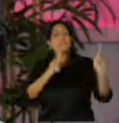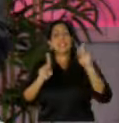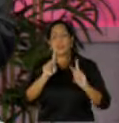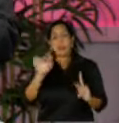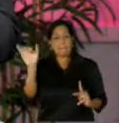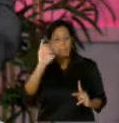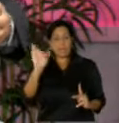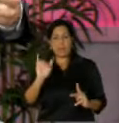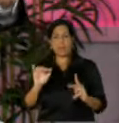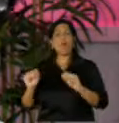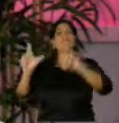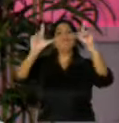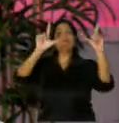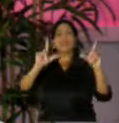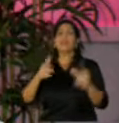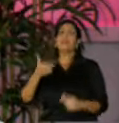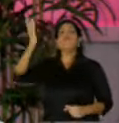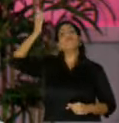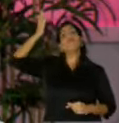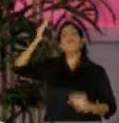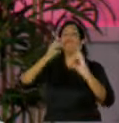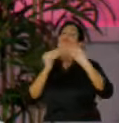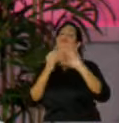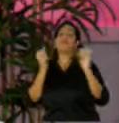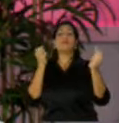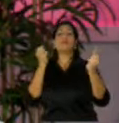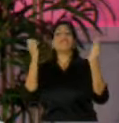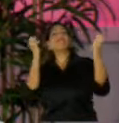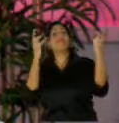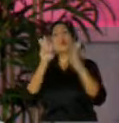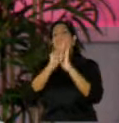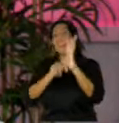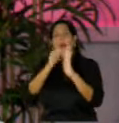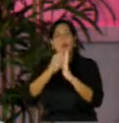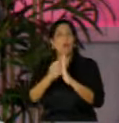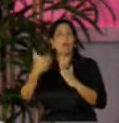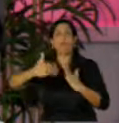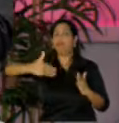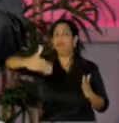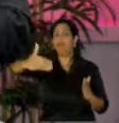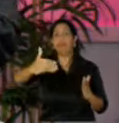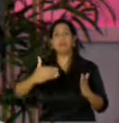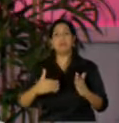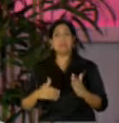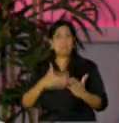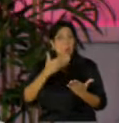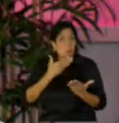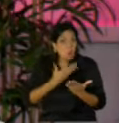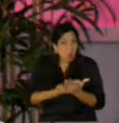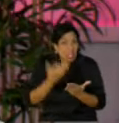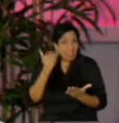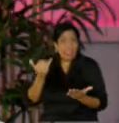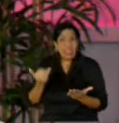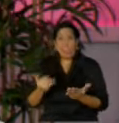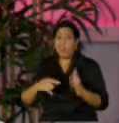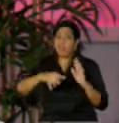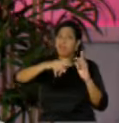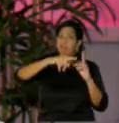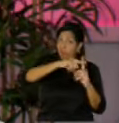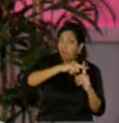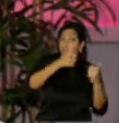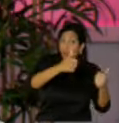para orientar, y hay una gran cantidad de información que va surgiendo constantemente. ¿Esto es bueno, esto es malo, esto es favorable, esto debe